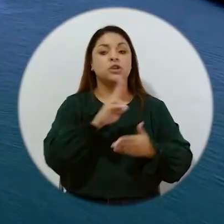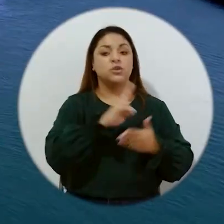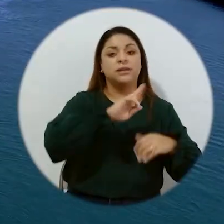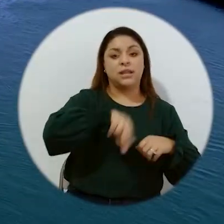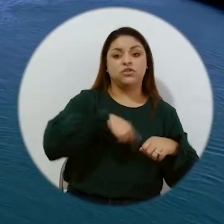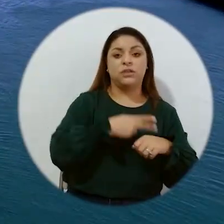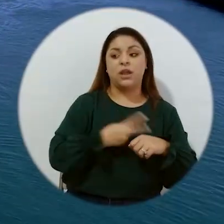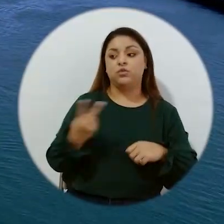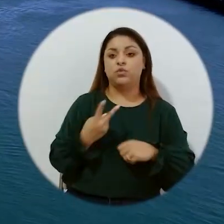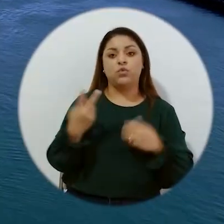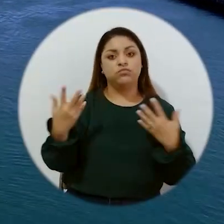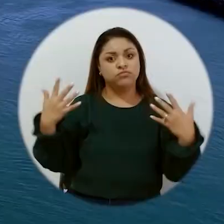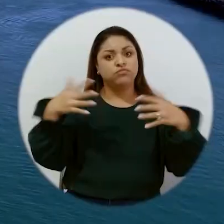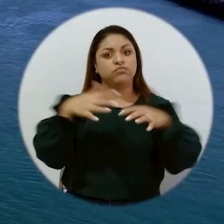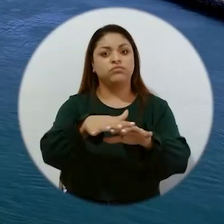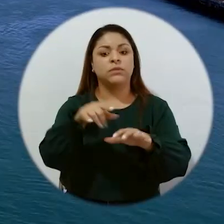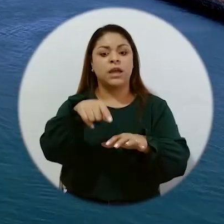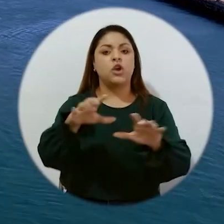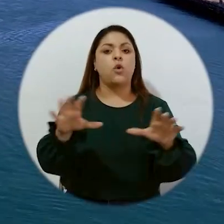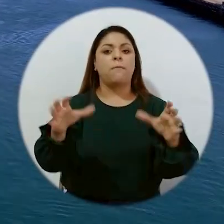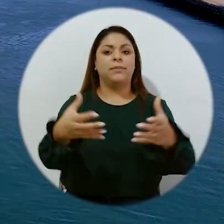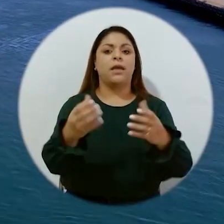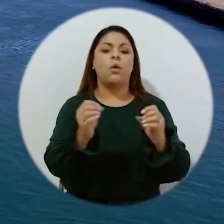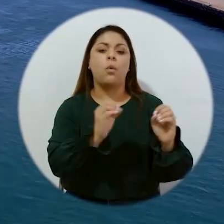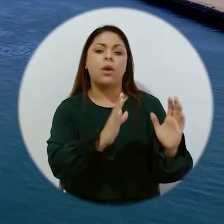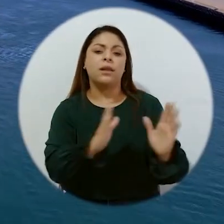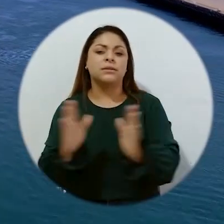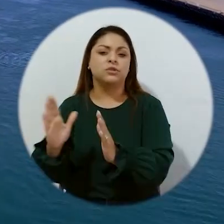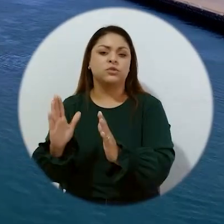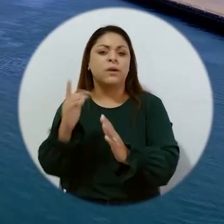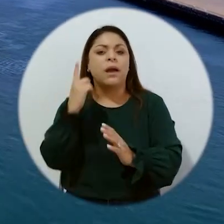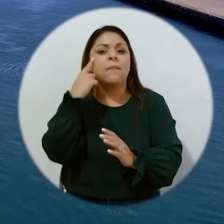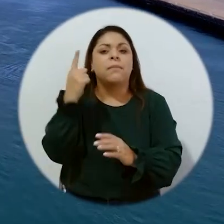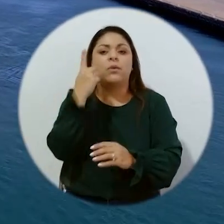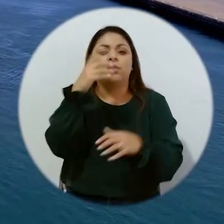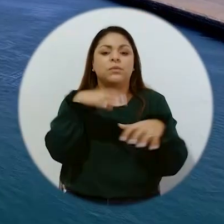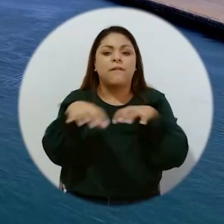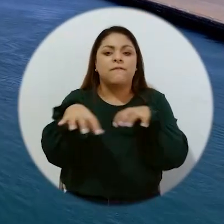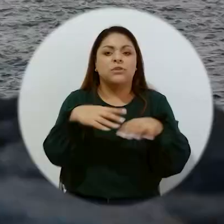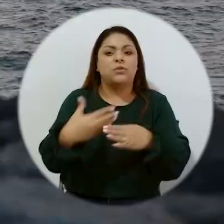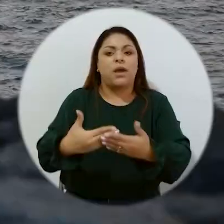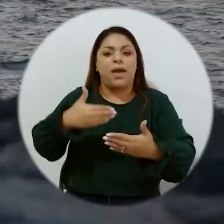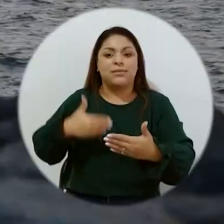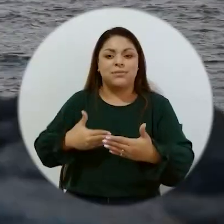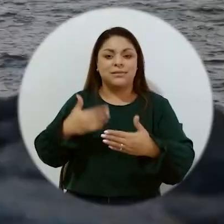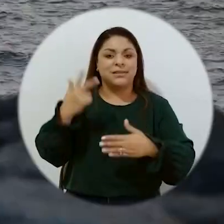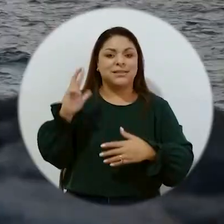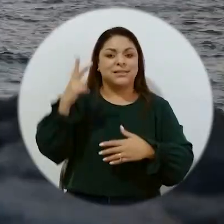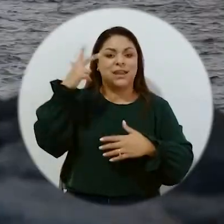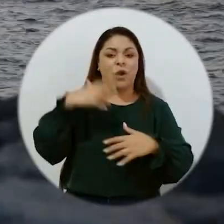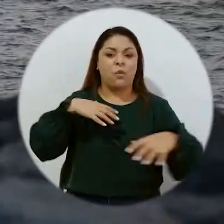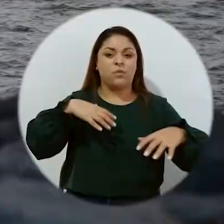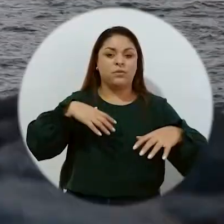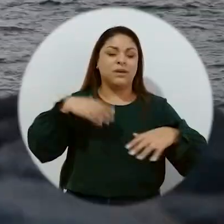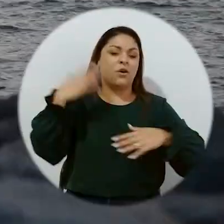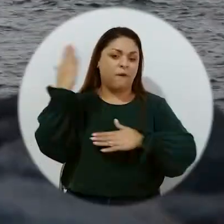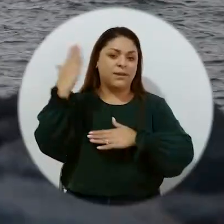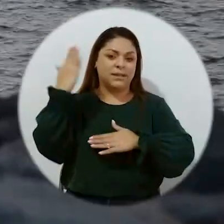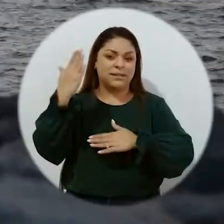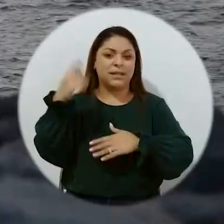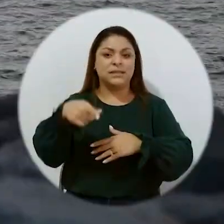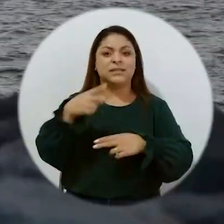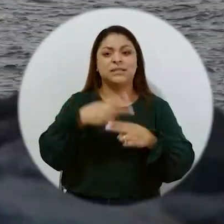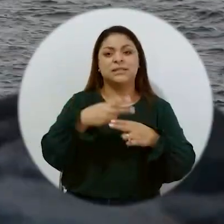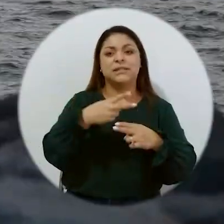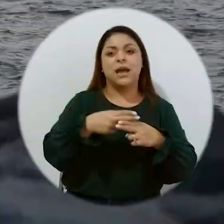Universidad Nacional, al comité organizador de uno de los eventos previos a la tercera conferencia, que es